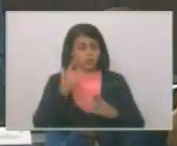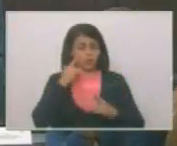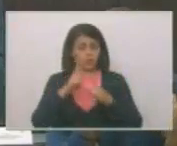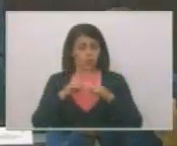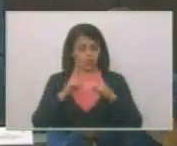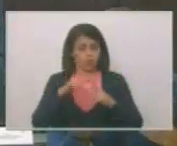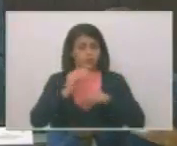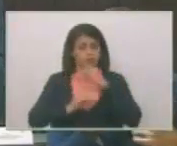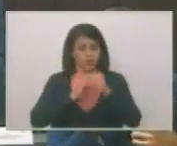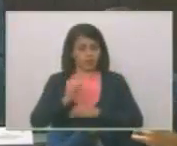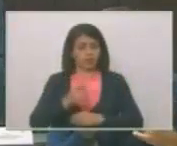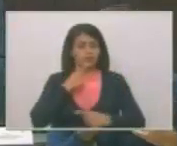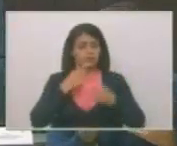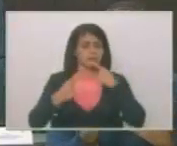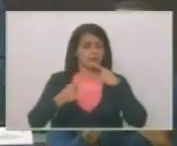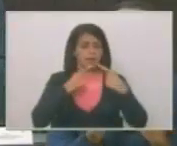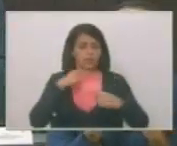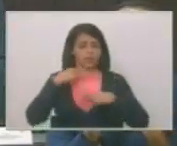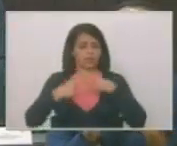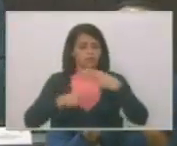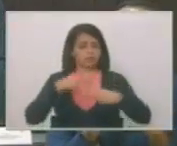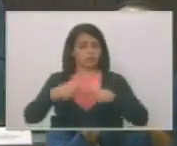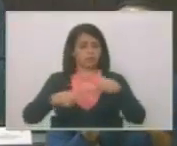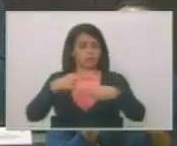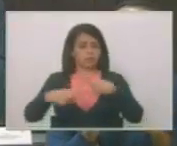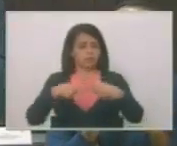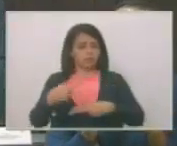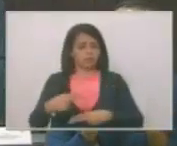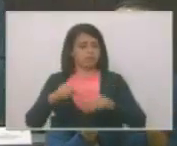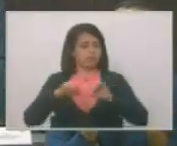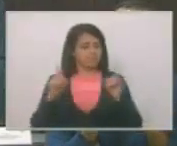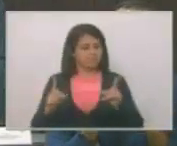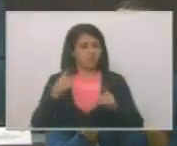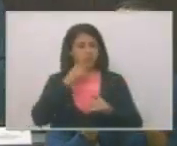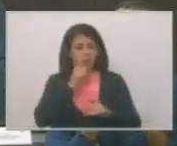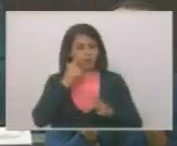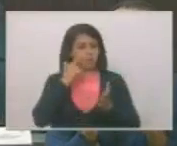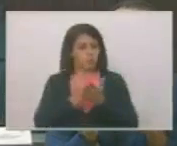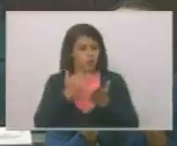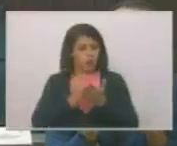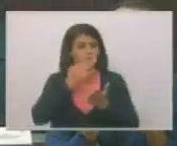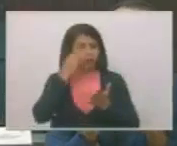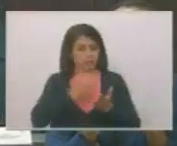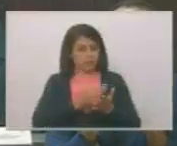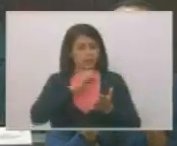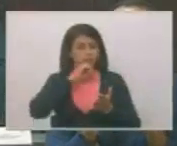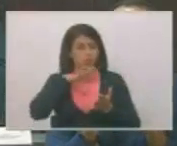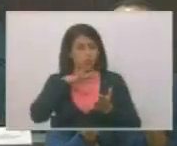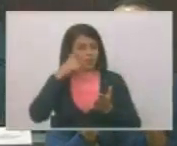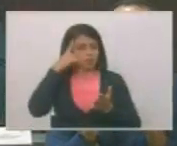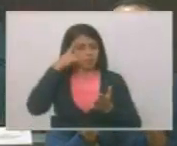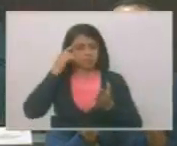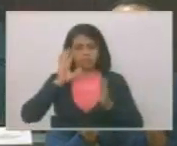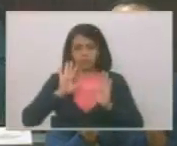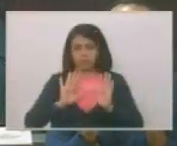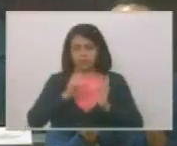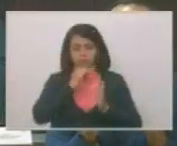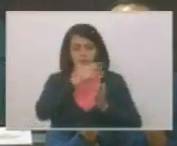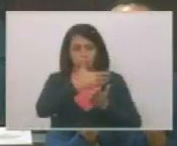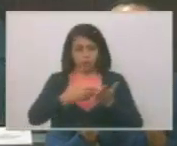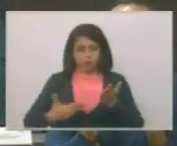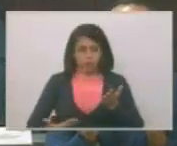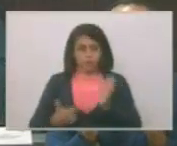que se viene pregonando de generación en generación y que no hay fundamentación histórica o documento alguno